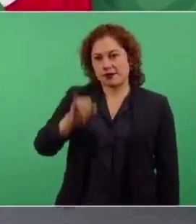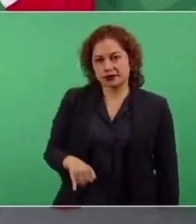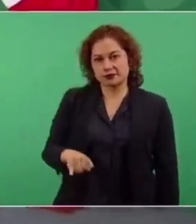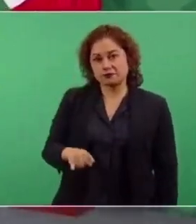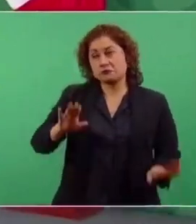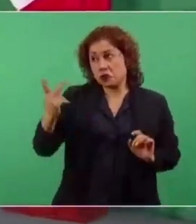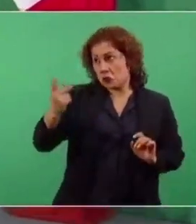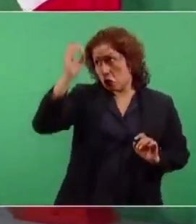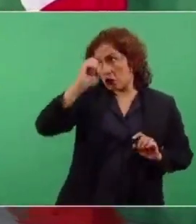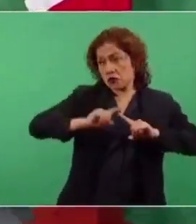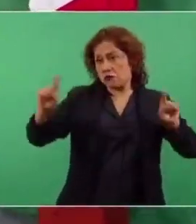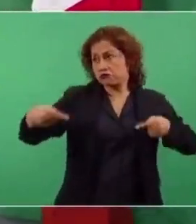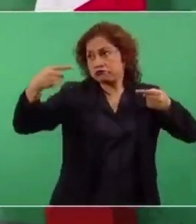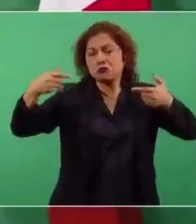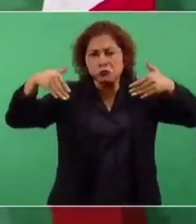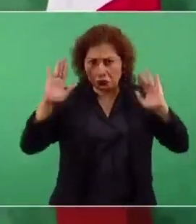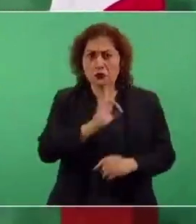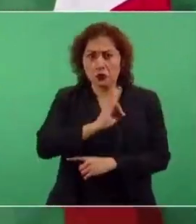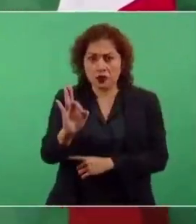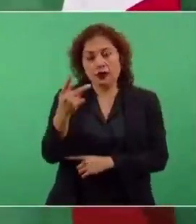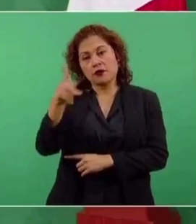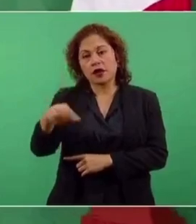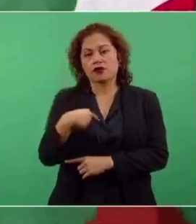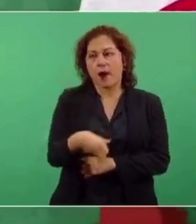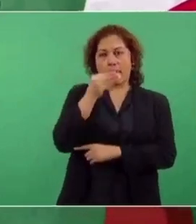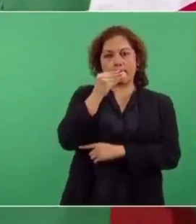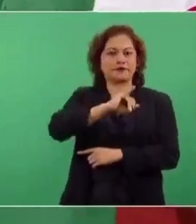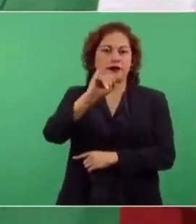pero yo siempre digo lo que pienso.